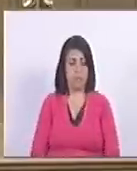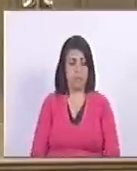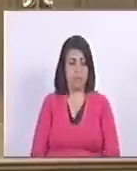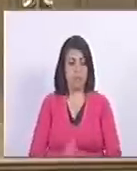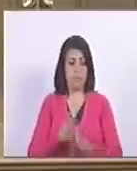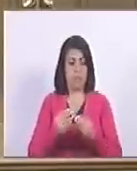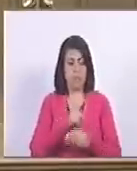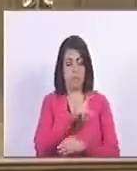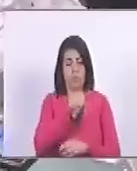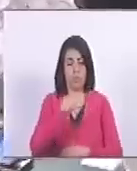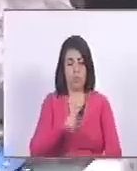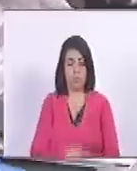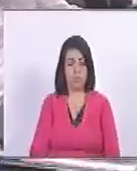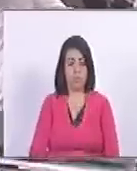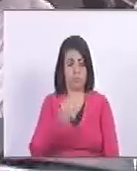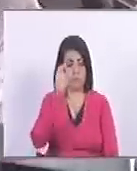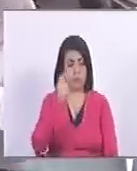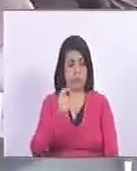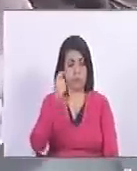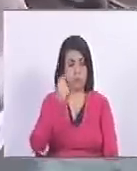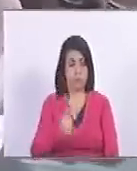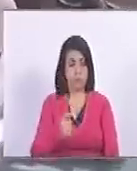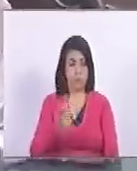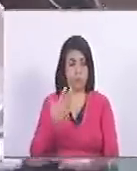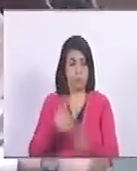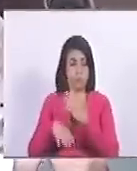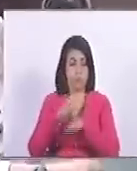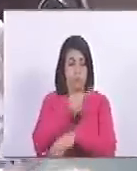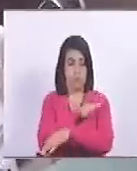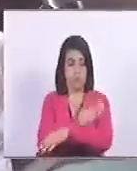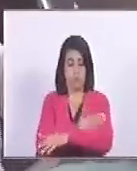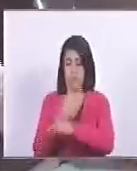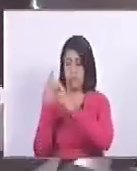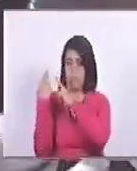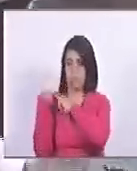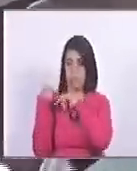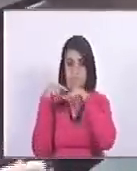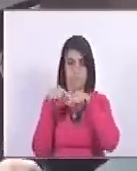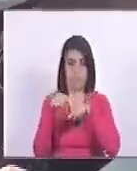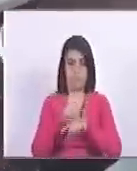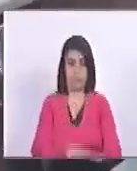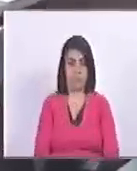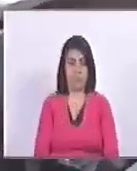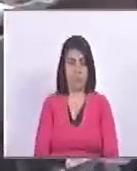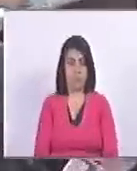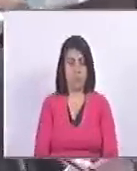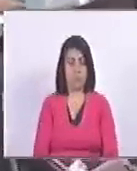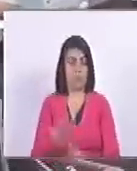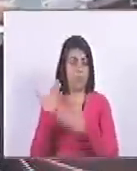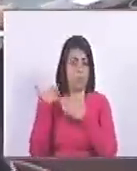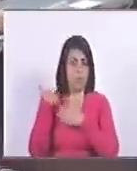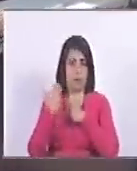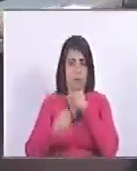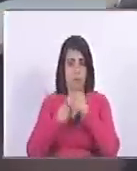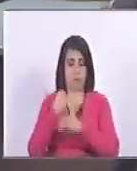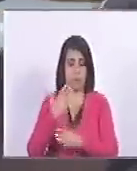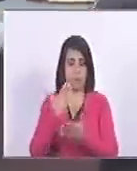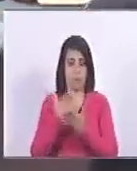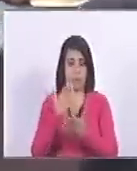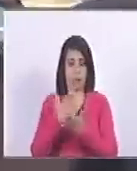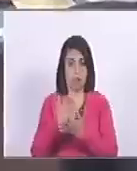ellos disfrutaron de las mieles del poder de quienes lo representaban y los cargos que ejercieron fueron